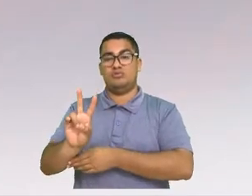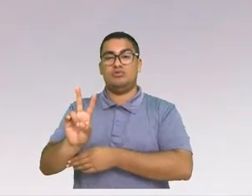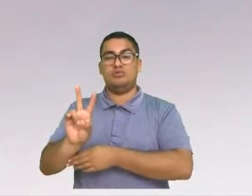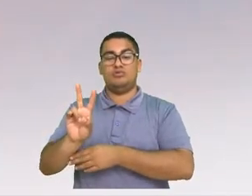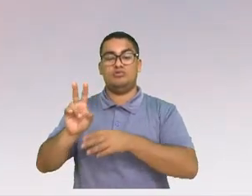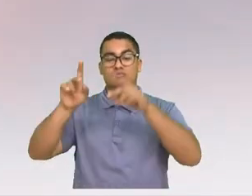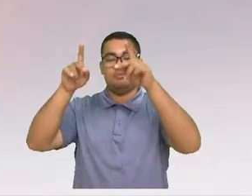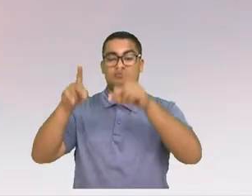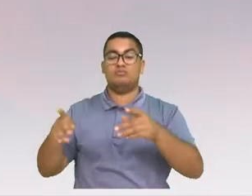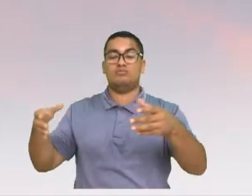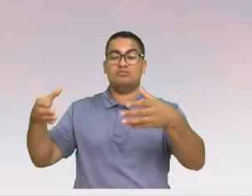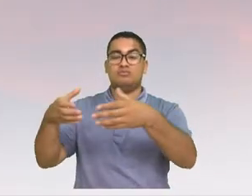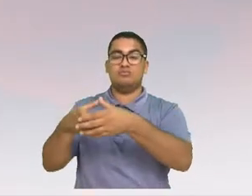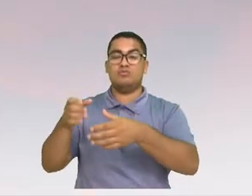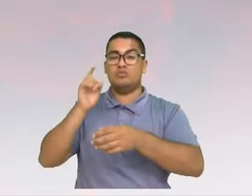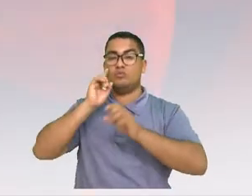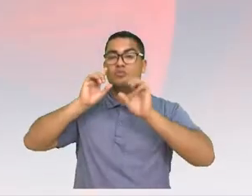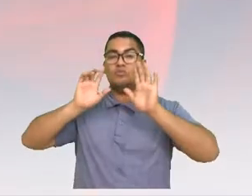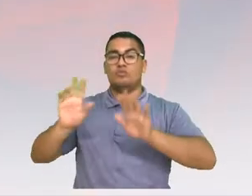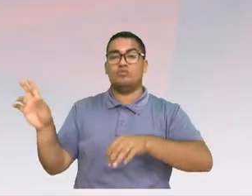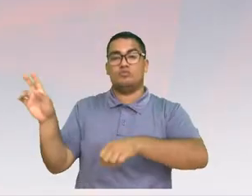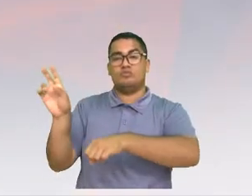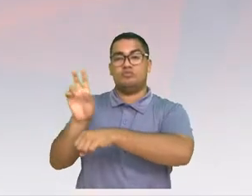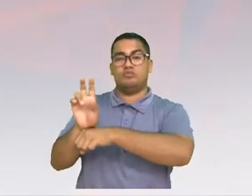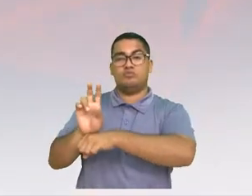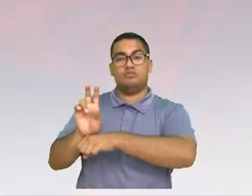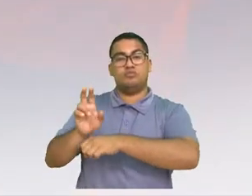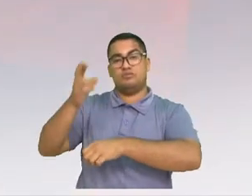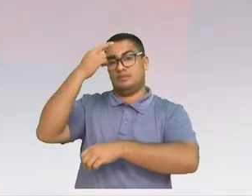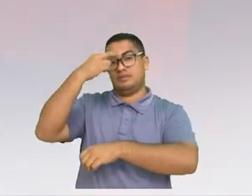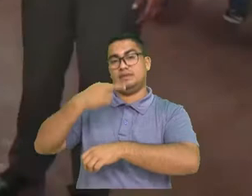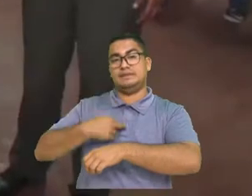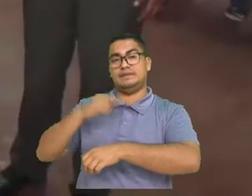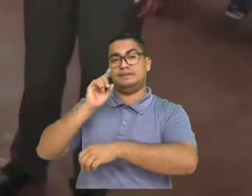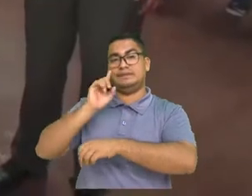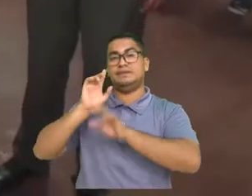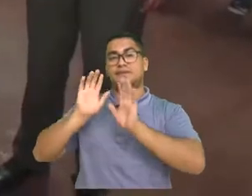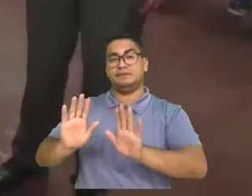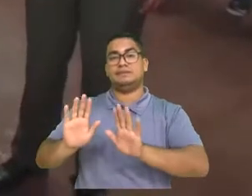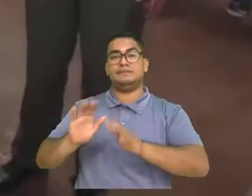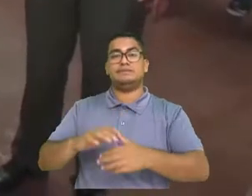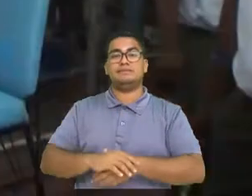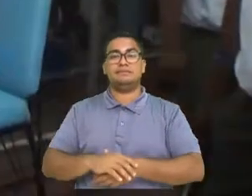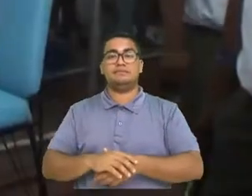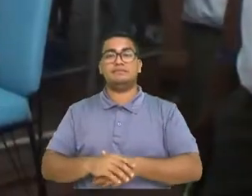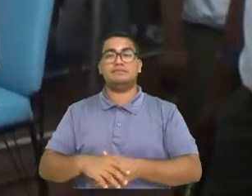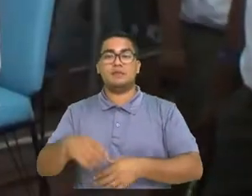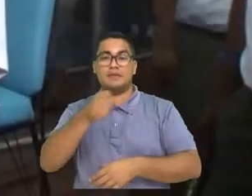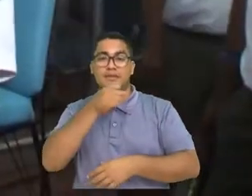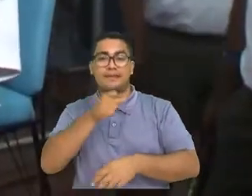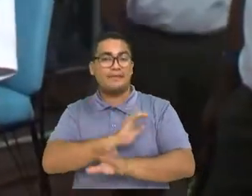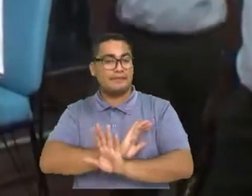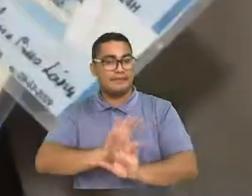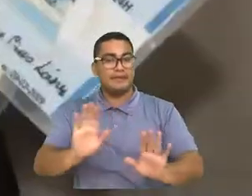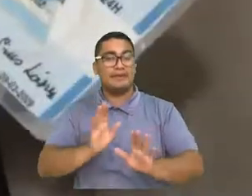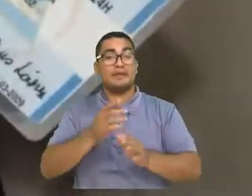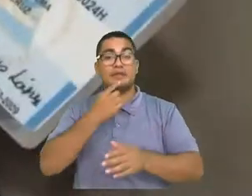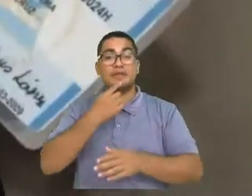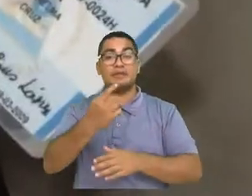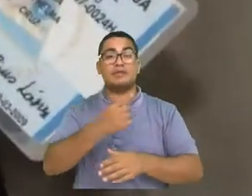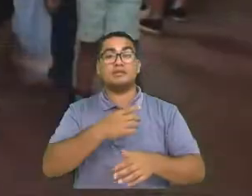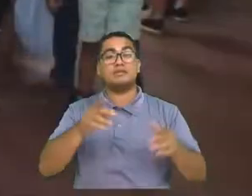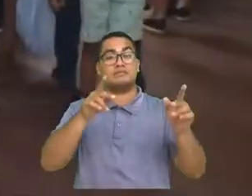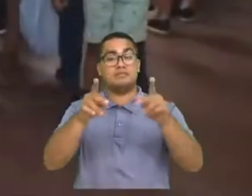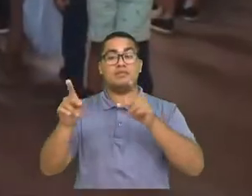monitoreo responsable y permanente 12 personas. Concluyó su comunicación informando que las personas privadas